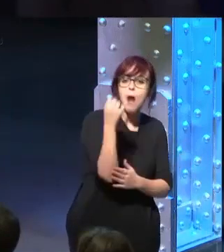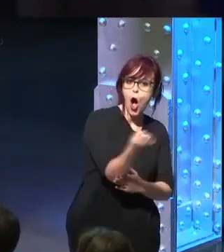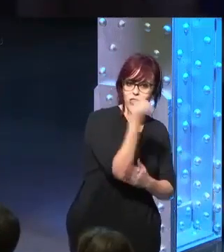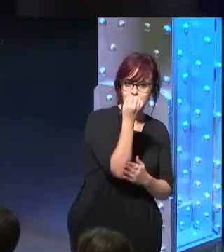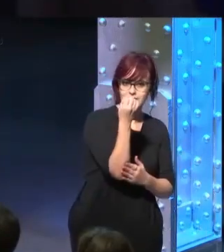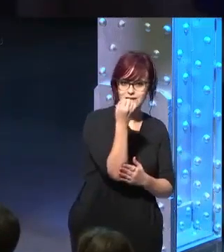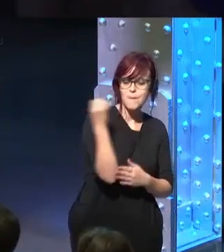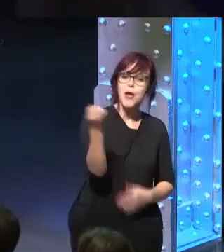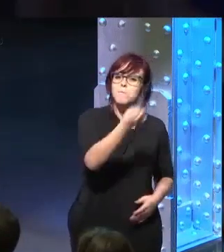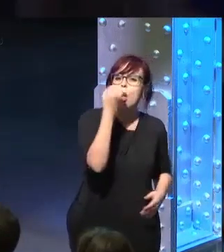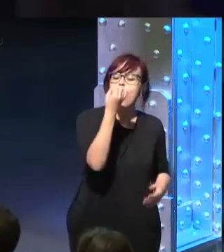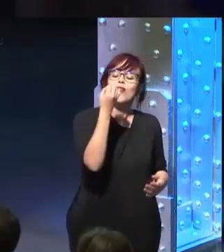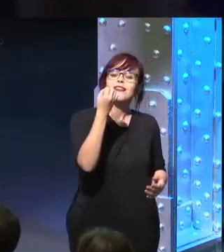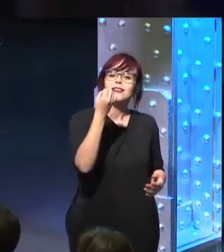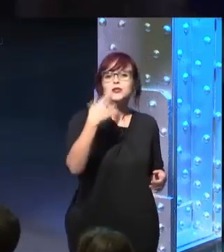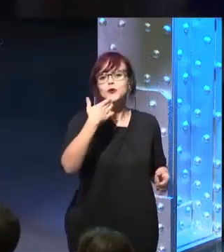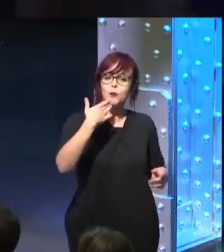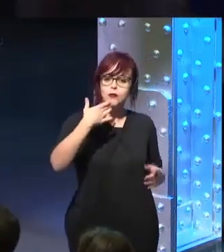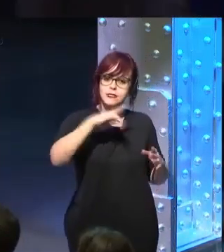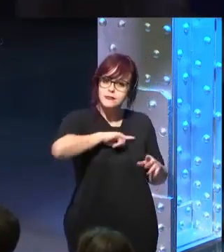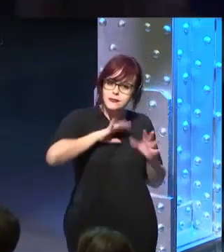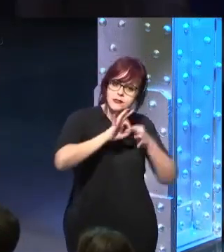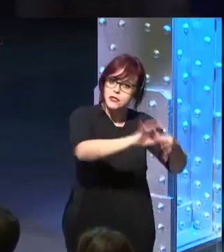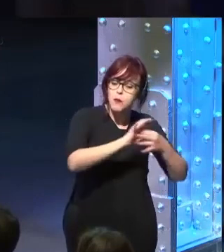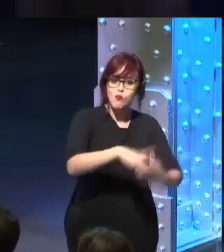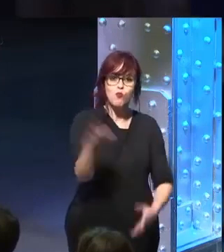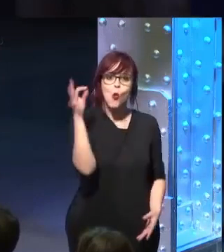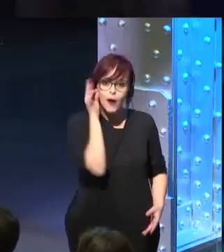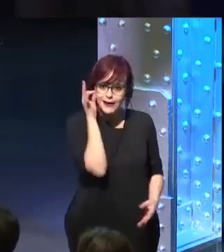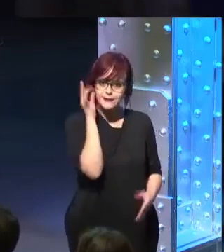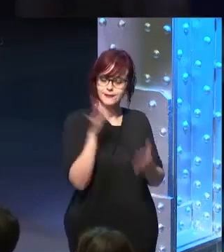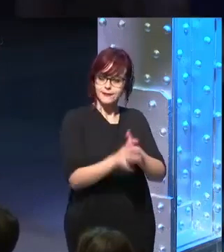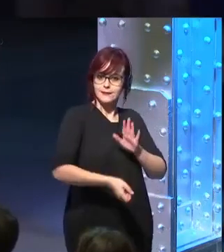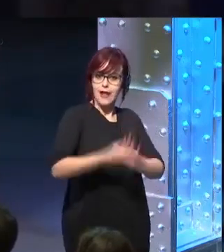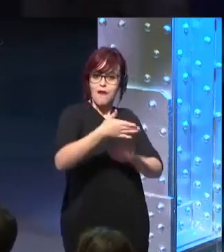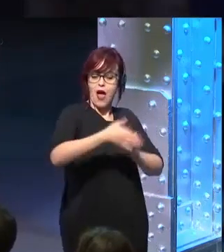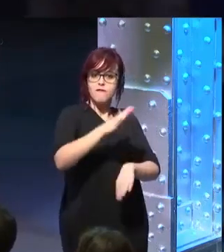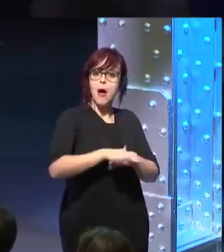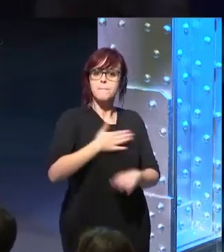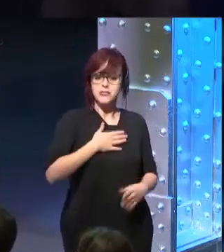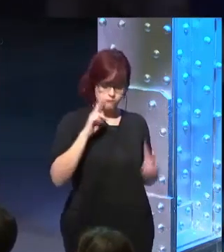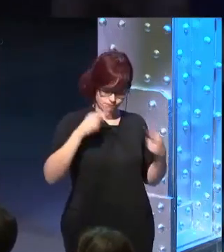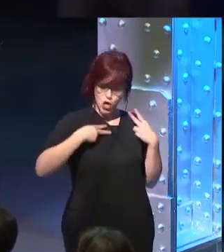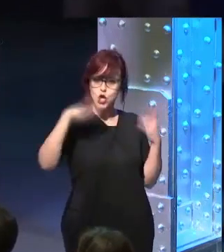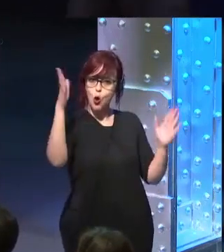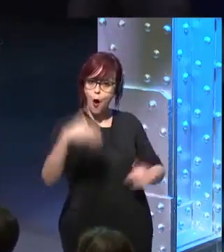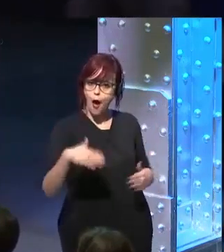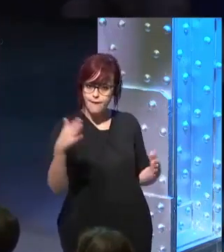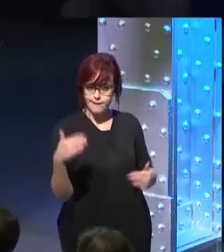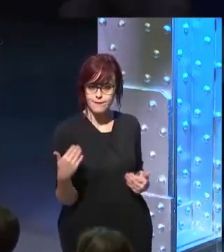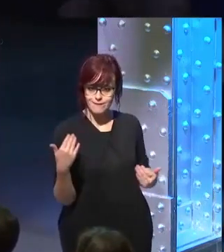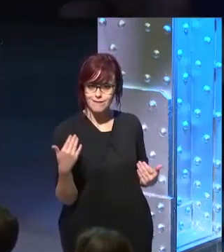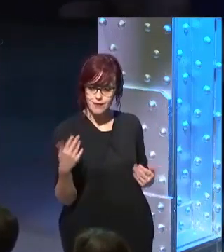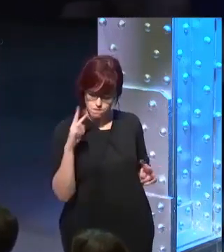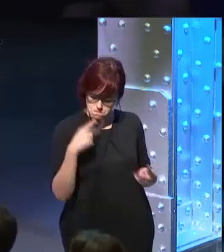este sentido que... El poder en este sentido es el que muchas mujeres creen que no tienen.